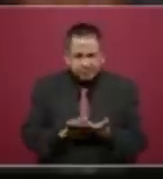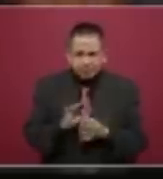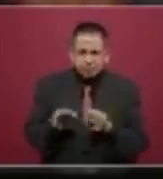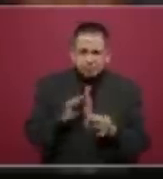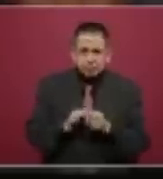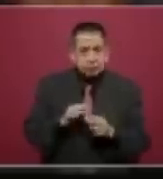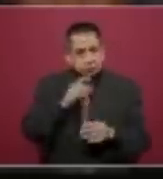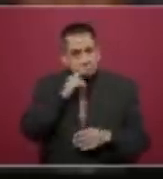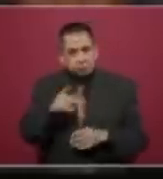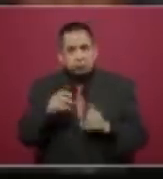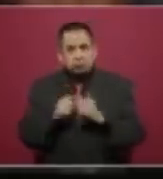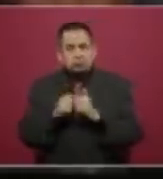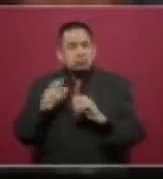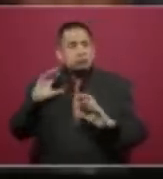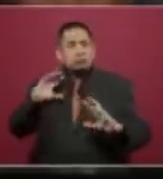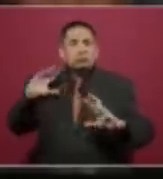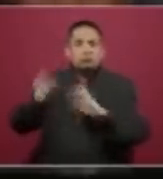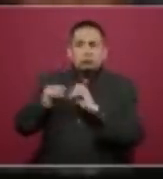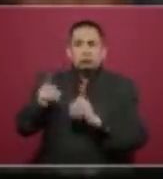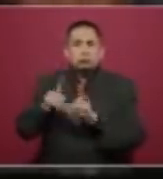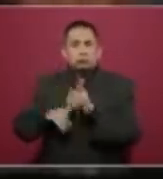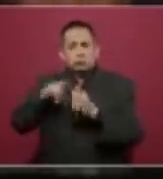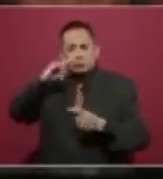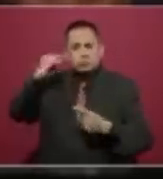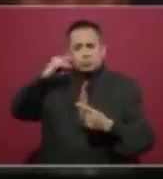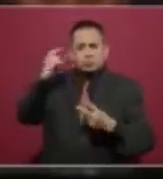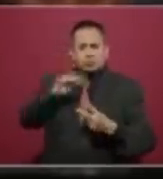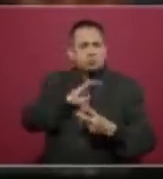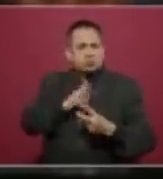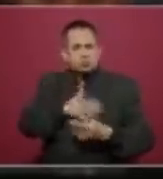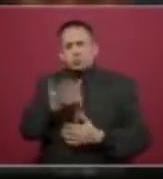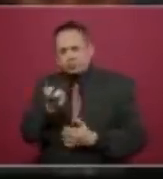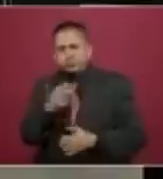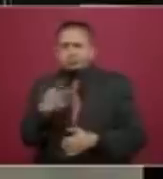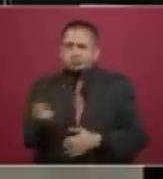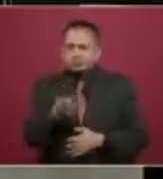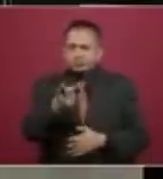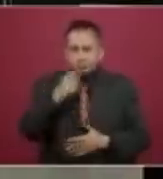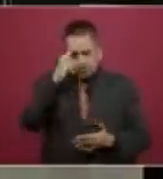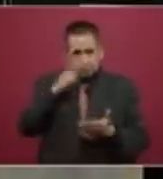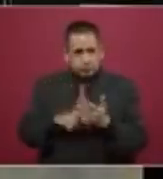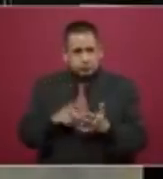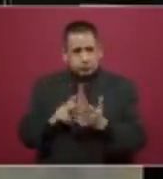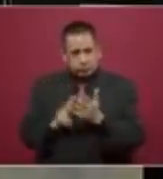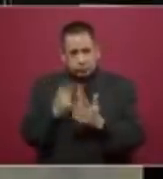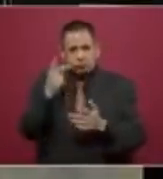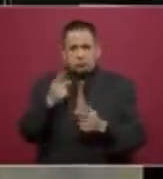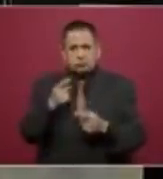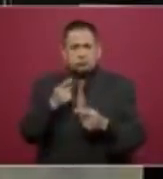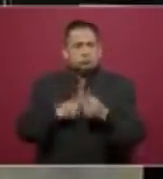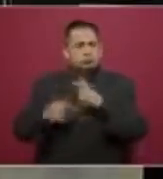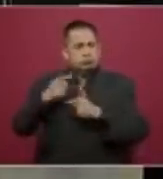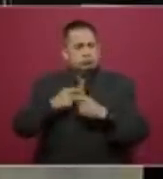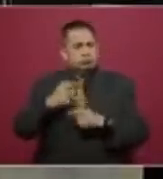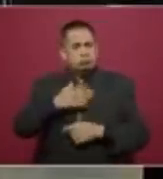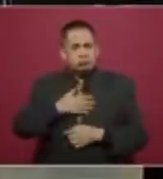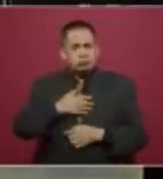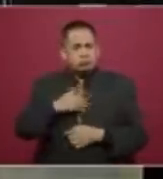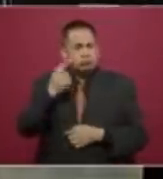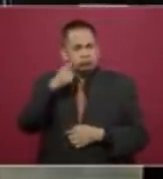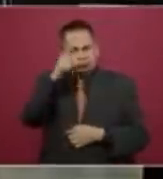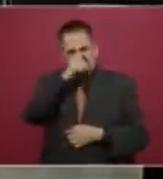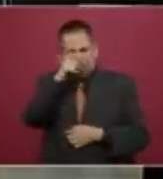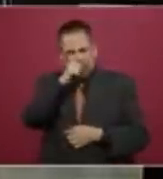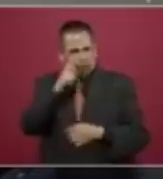sido obteniendo el recuento de agravios hechos por España. Mi pregunta es, ¿cree que regresar a nuestro símbolo patrio original con el